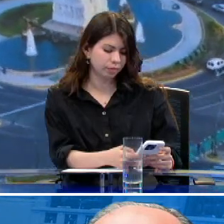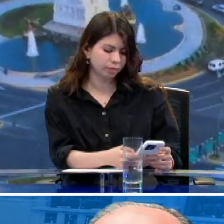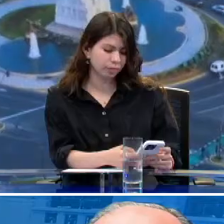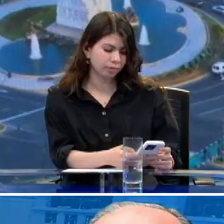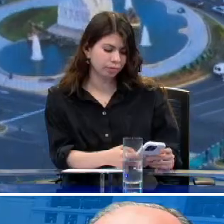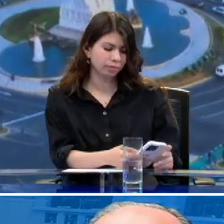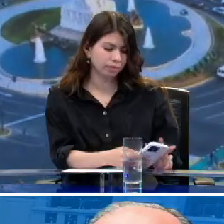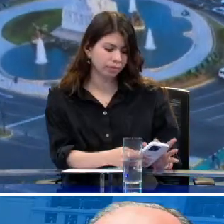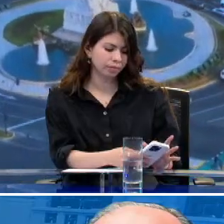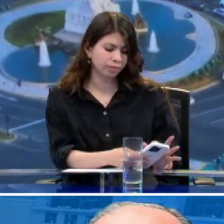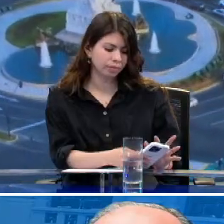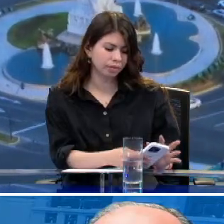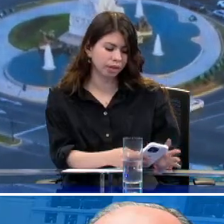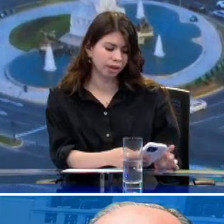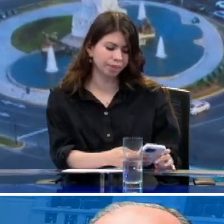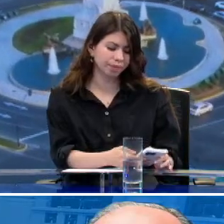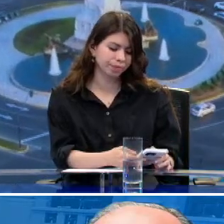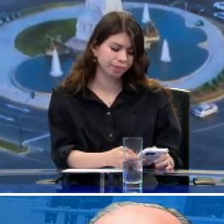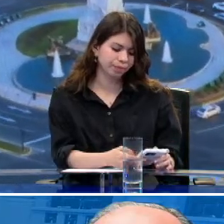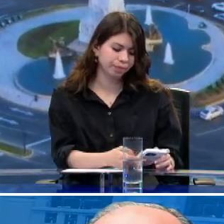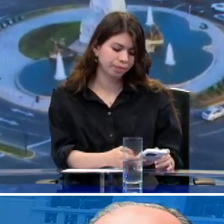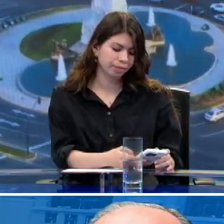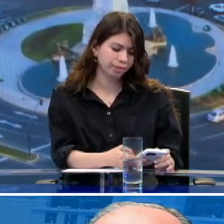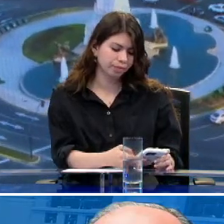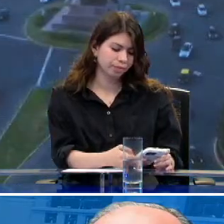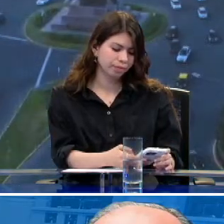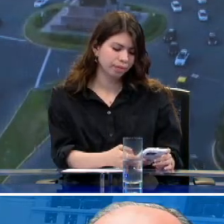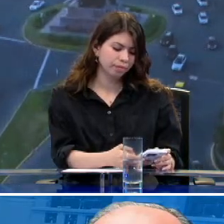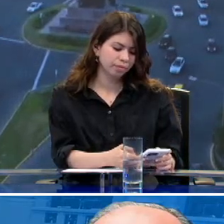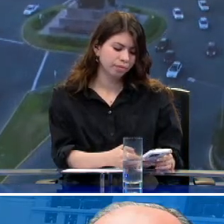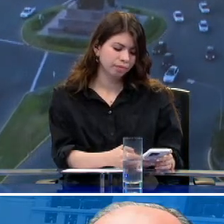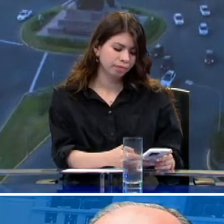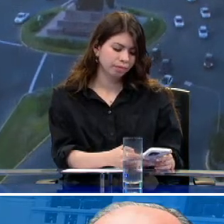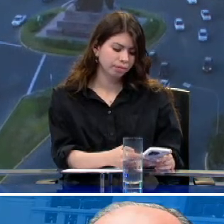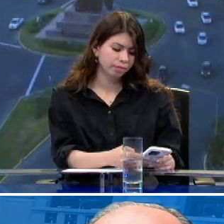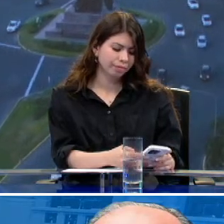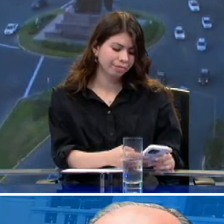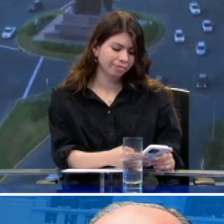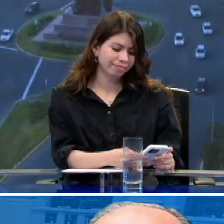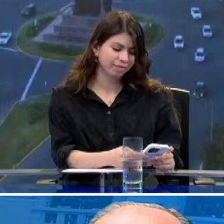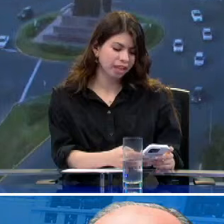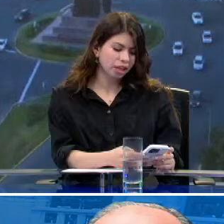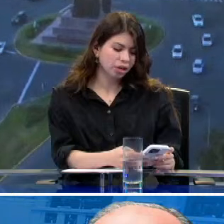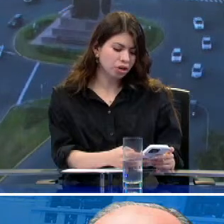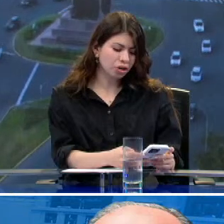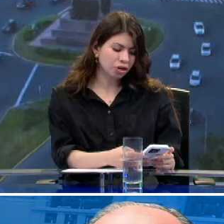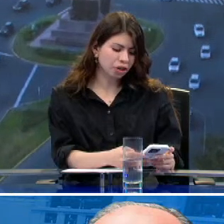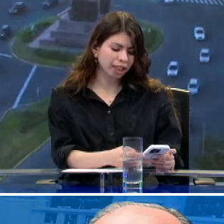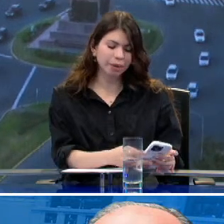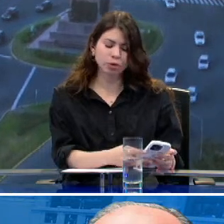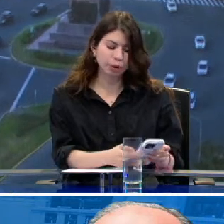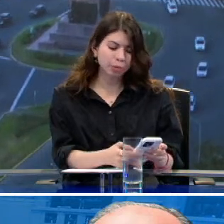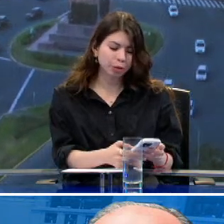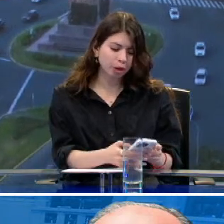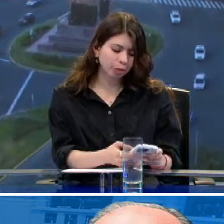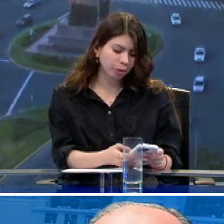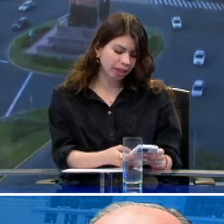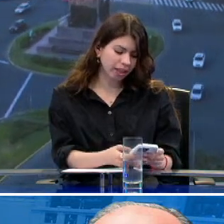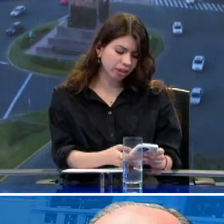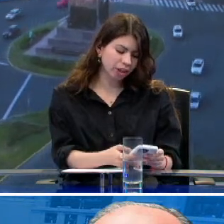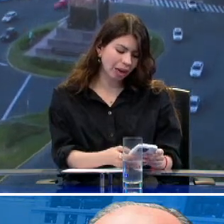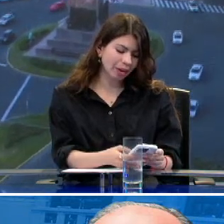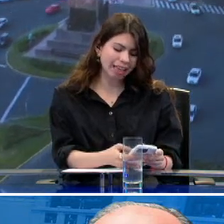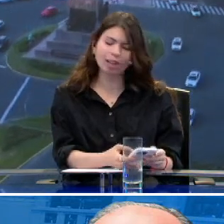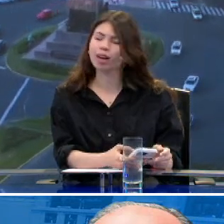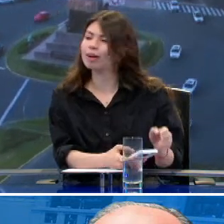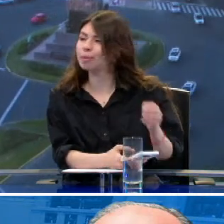de Guillermo Francos. Sí. ¿Qué te están pasando, Romero, por ahí? ¿Algún resultado, algún dato? ¿No? No, Bueno. estaba chusmeando un poco el Sí. informe de